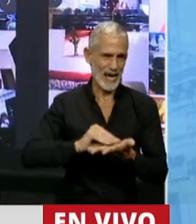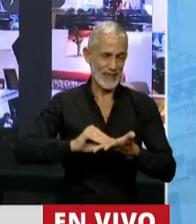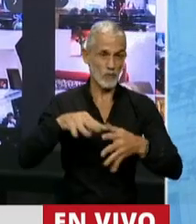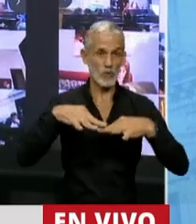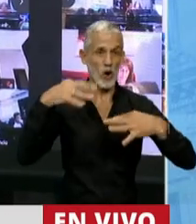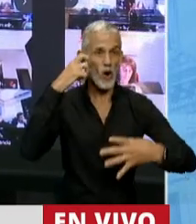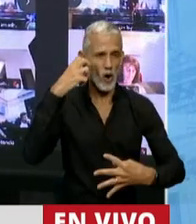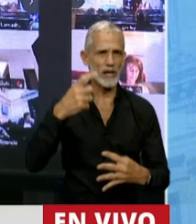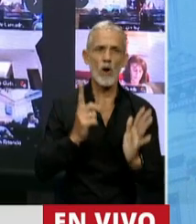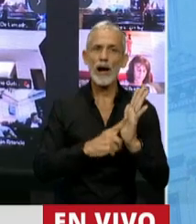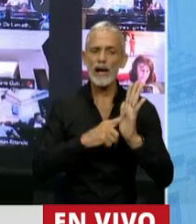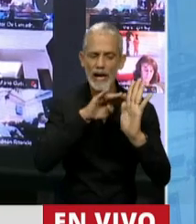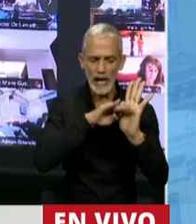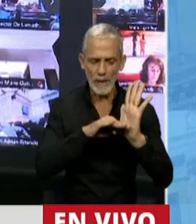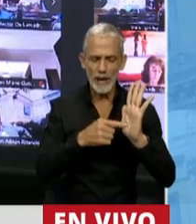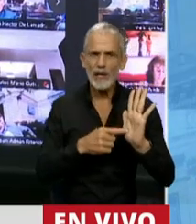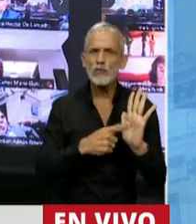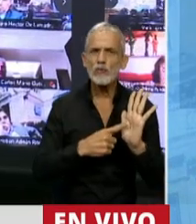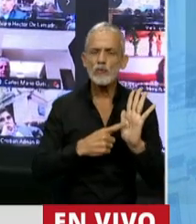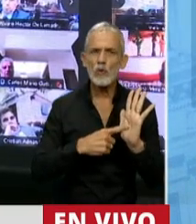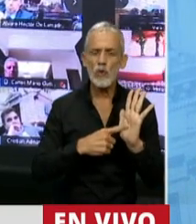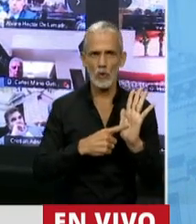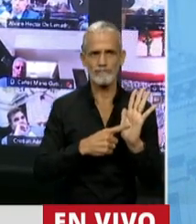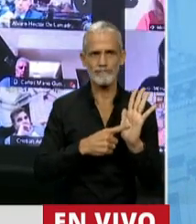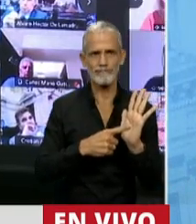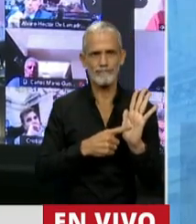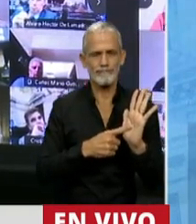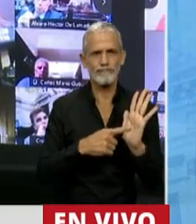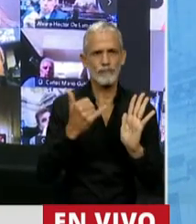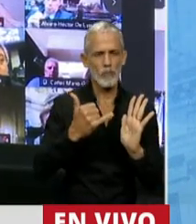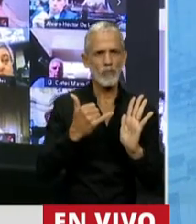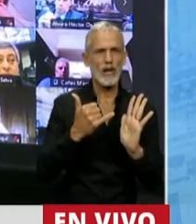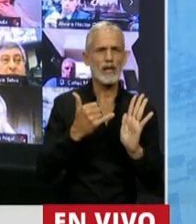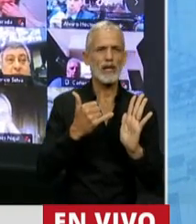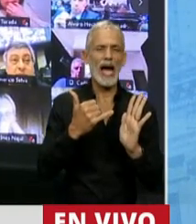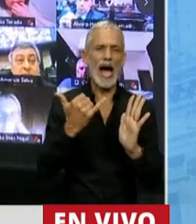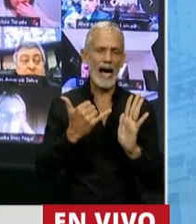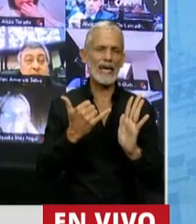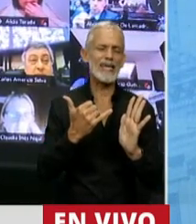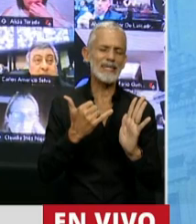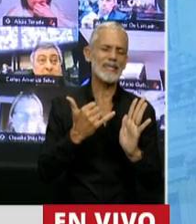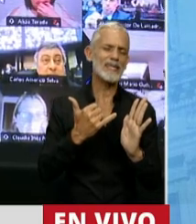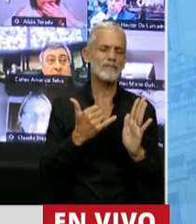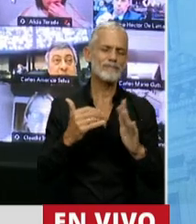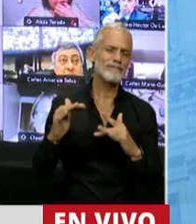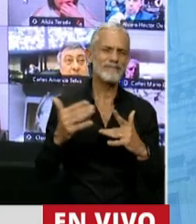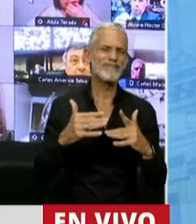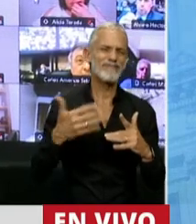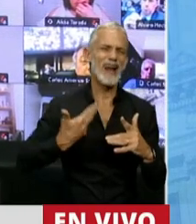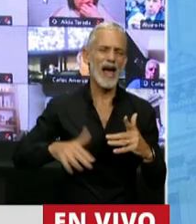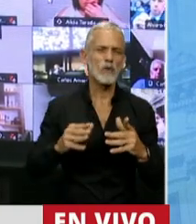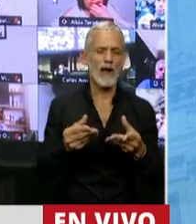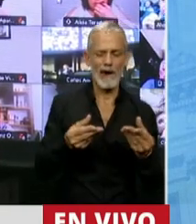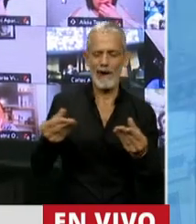el uso del reglamento es un juego natural que se da y